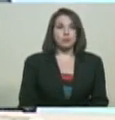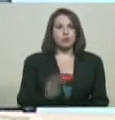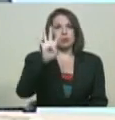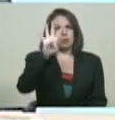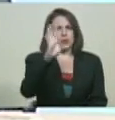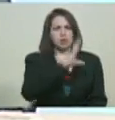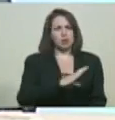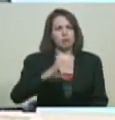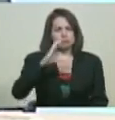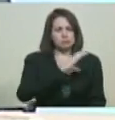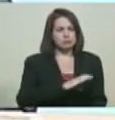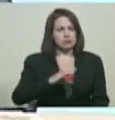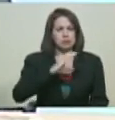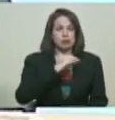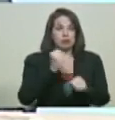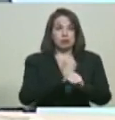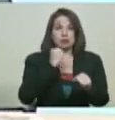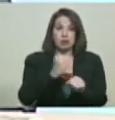de trabajo